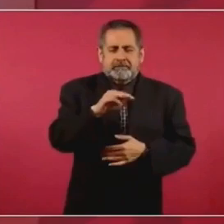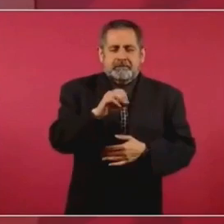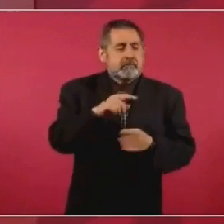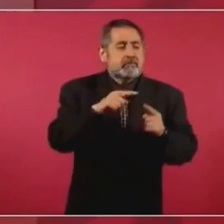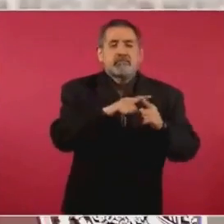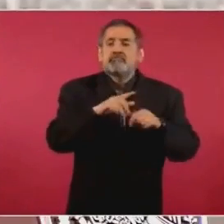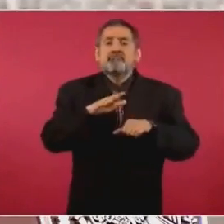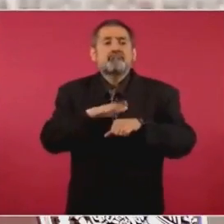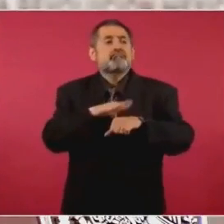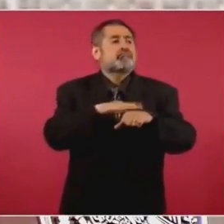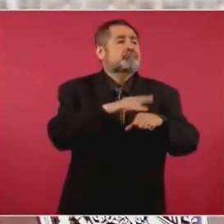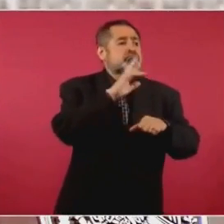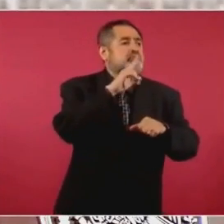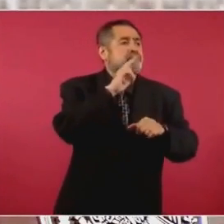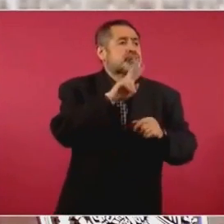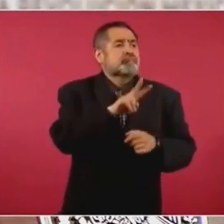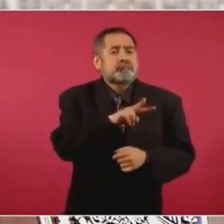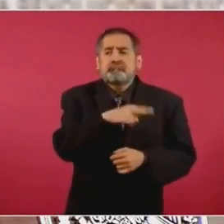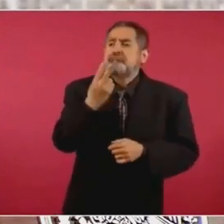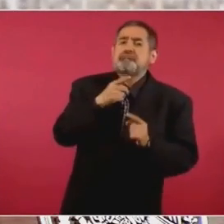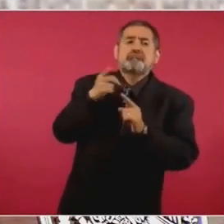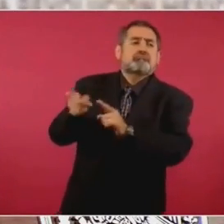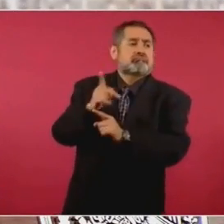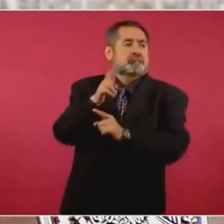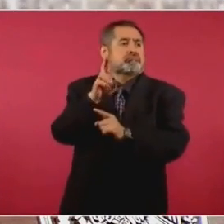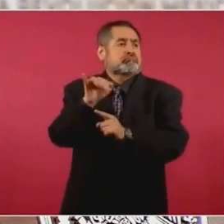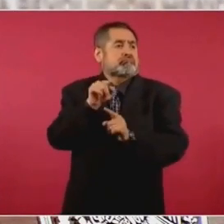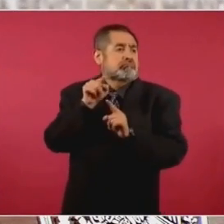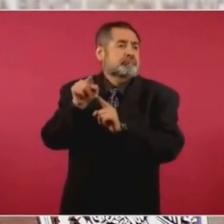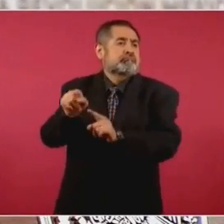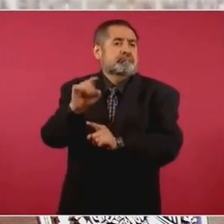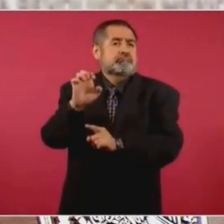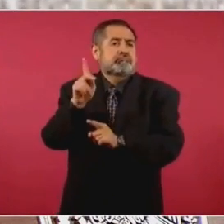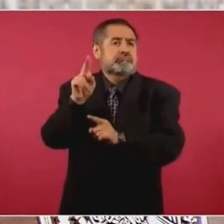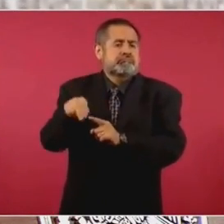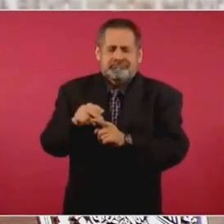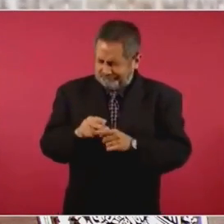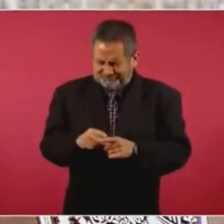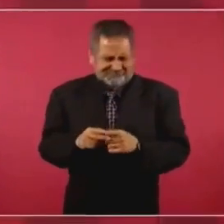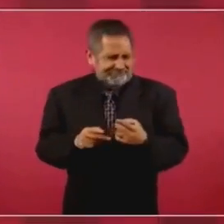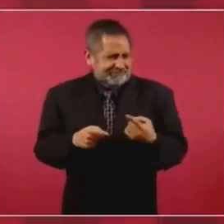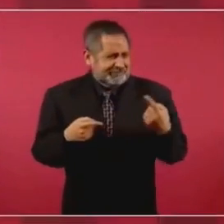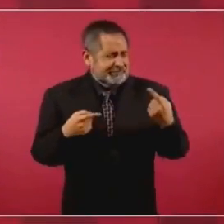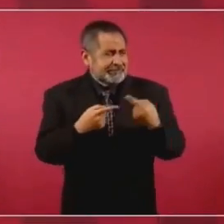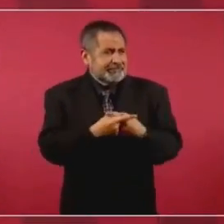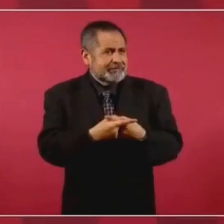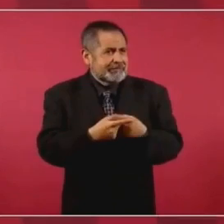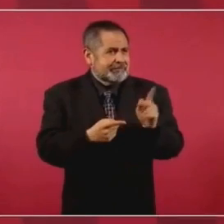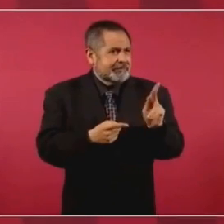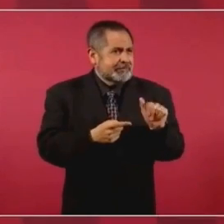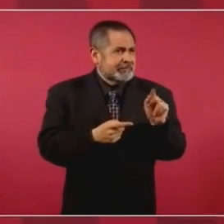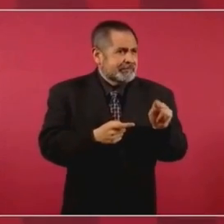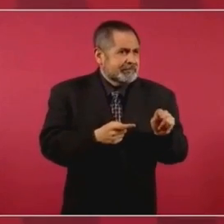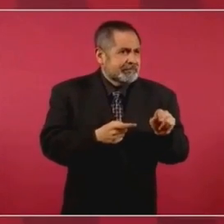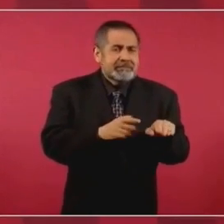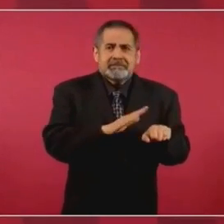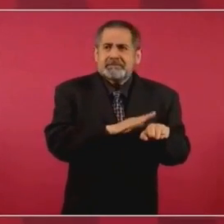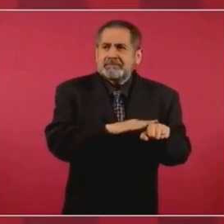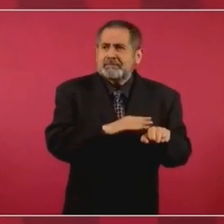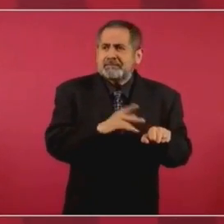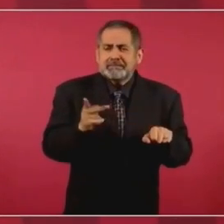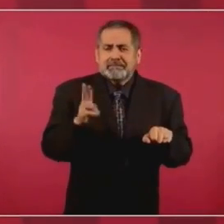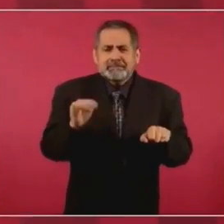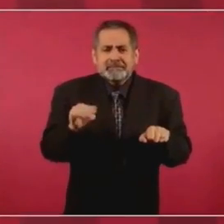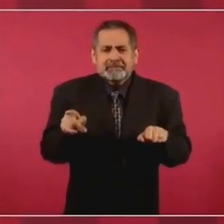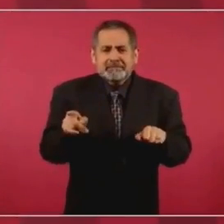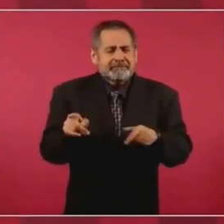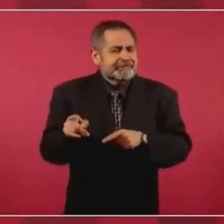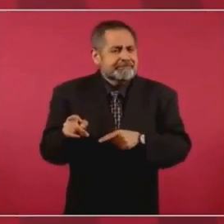y